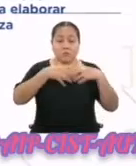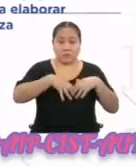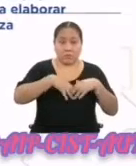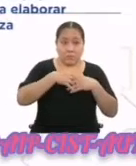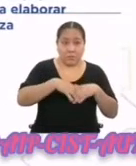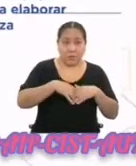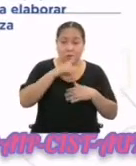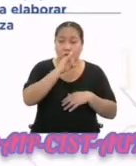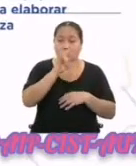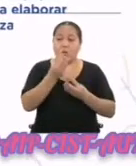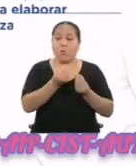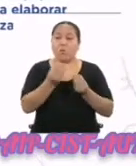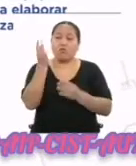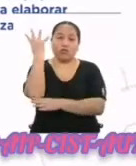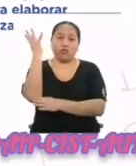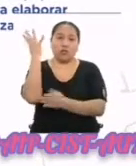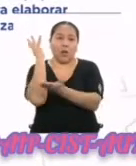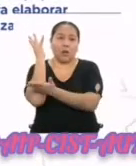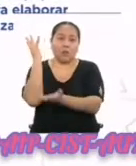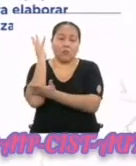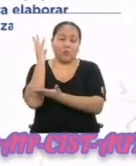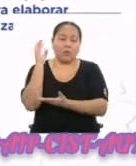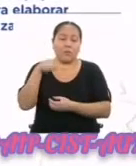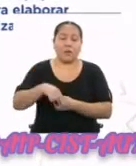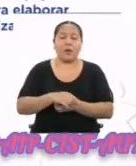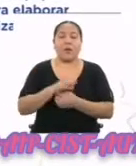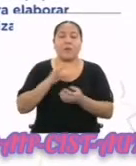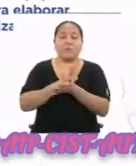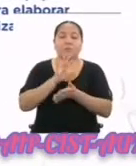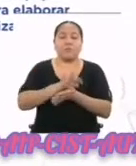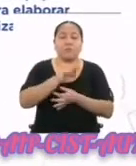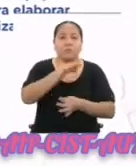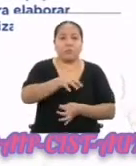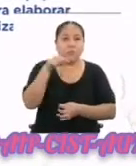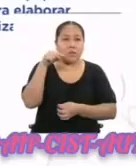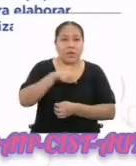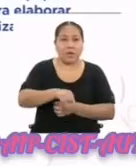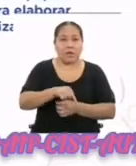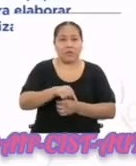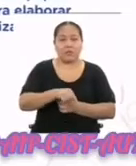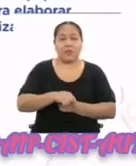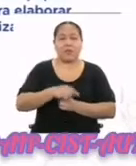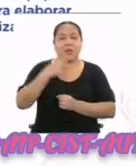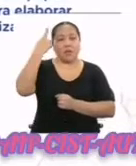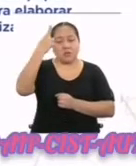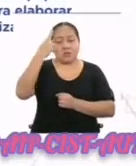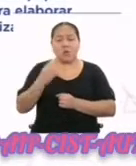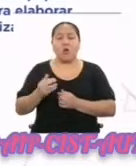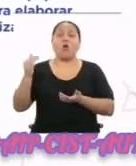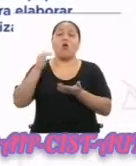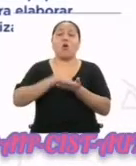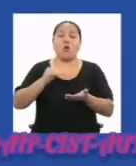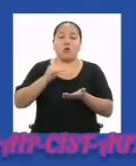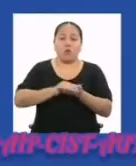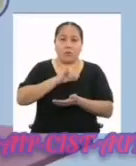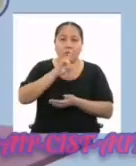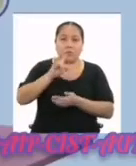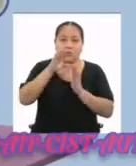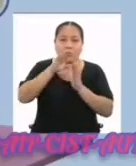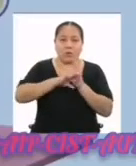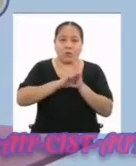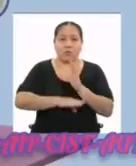muchos árboles para elaborar hojas de papel y por eso debemos reutilizarlas y reducir su